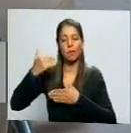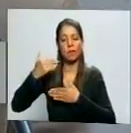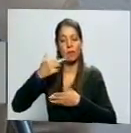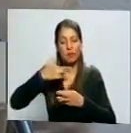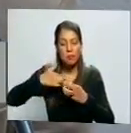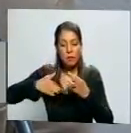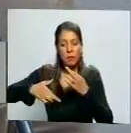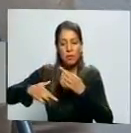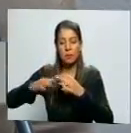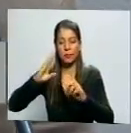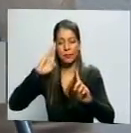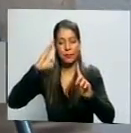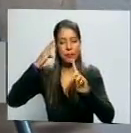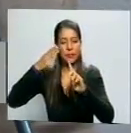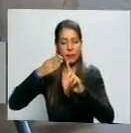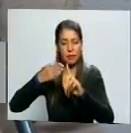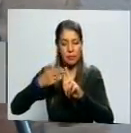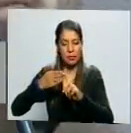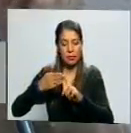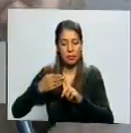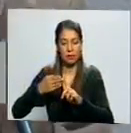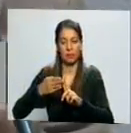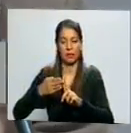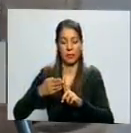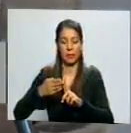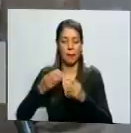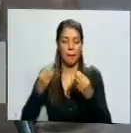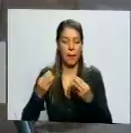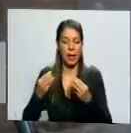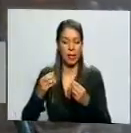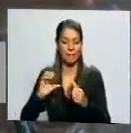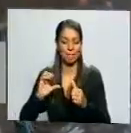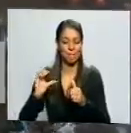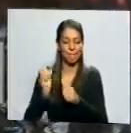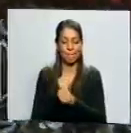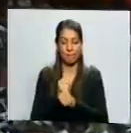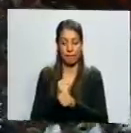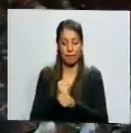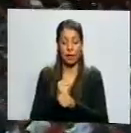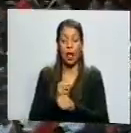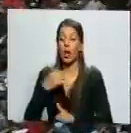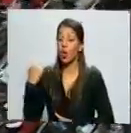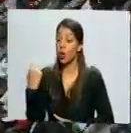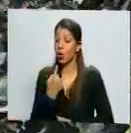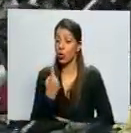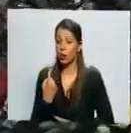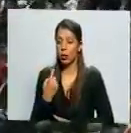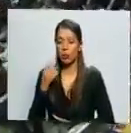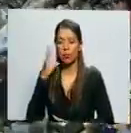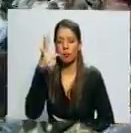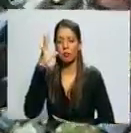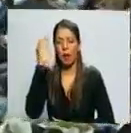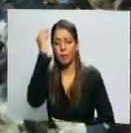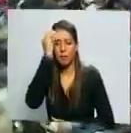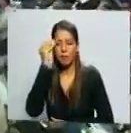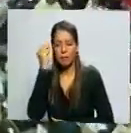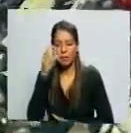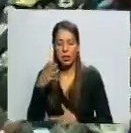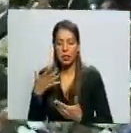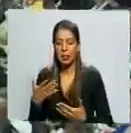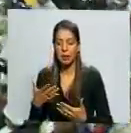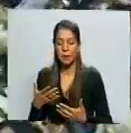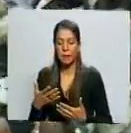en función de lograr lo que hemos denominado